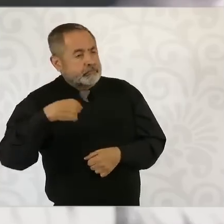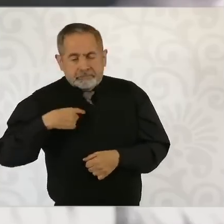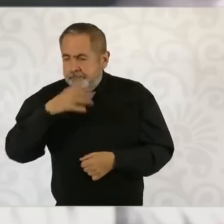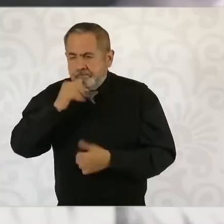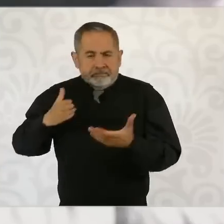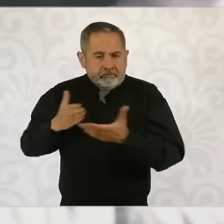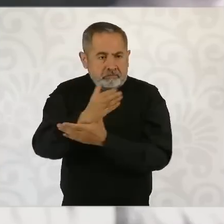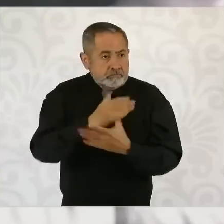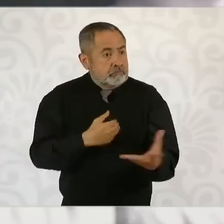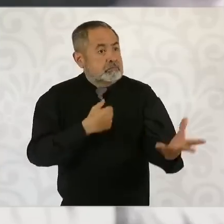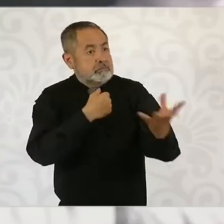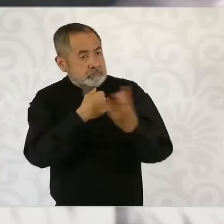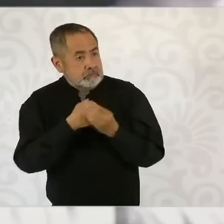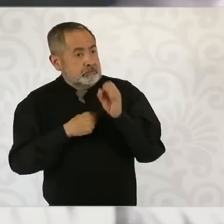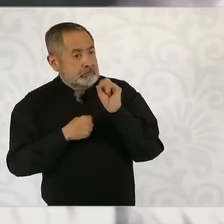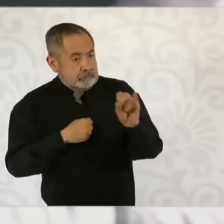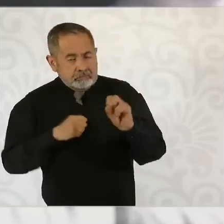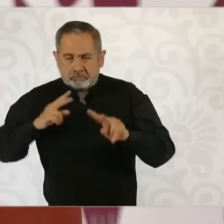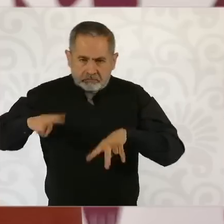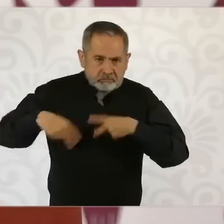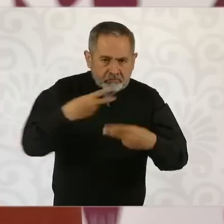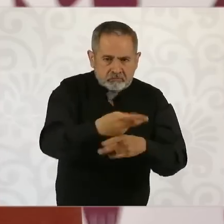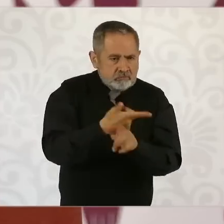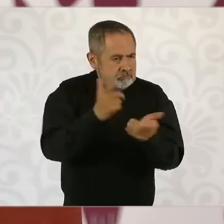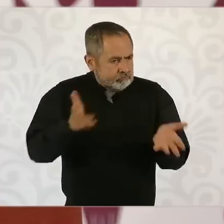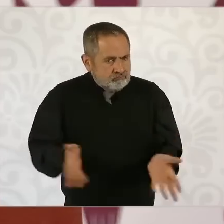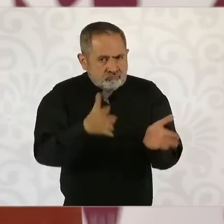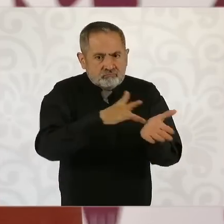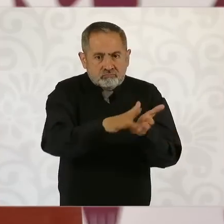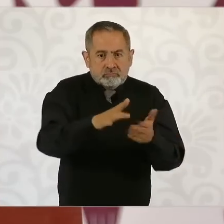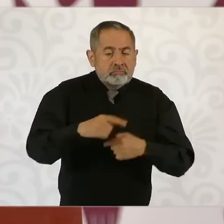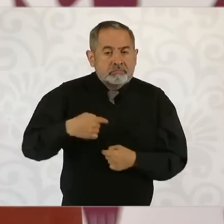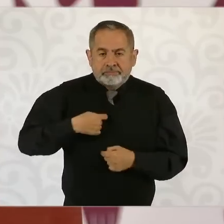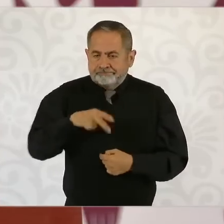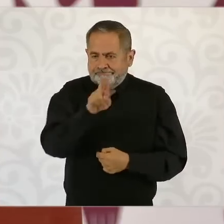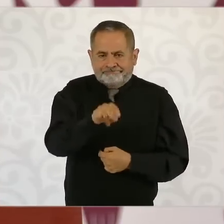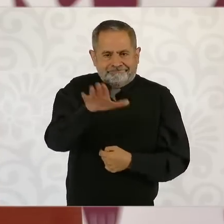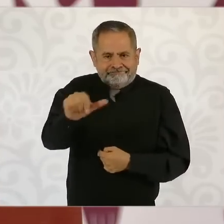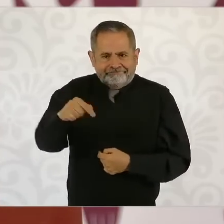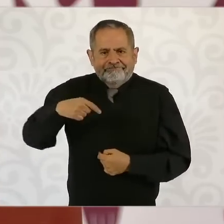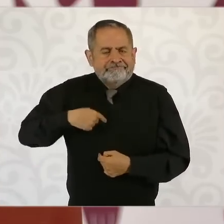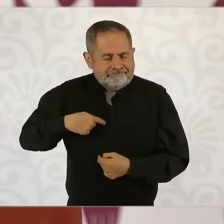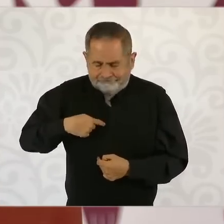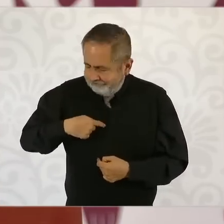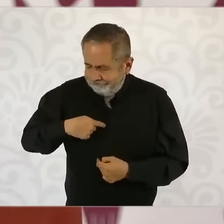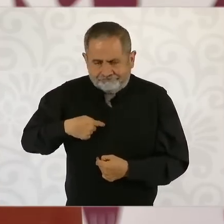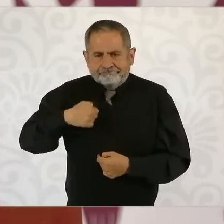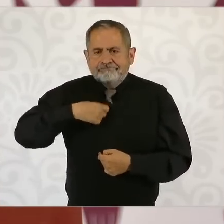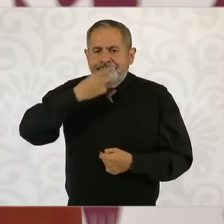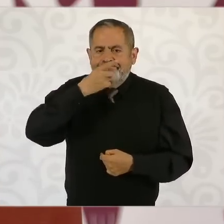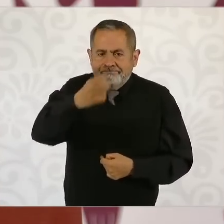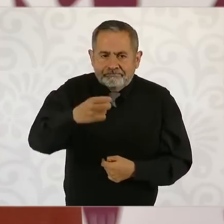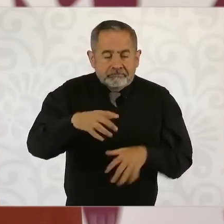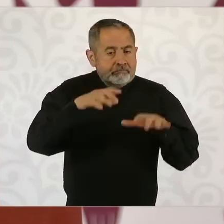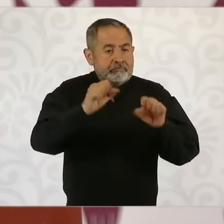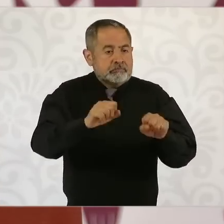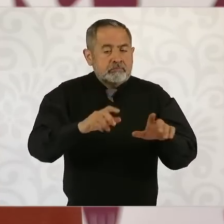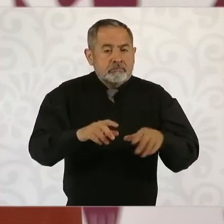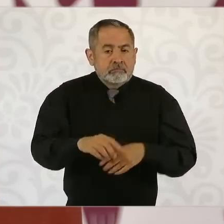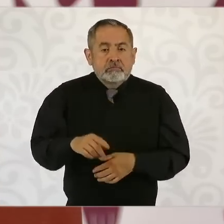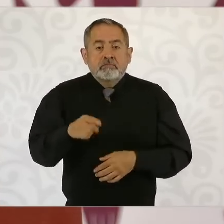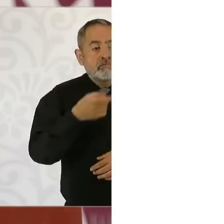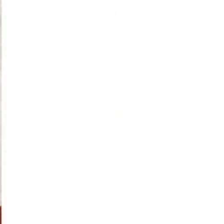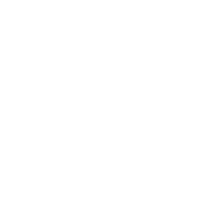si lo daban, les íbamos a dar todo el apoyo. Nunca dije lo que sí dijeron